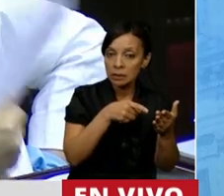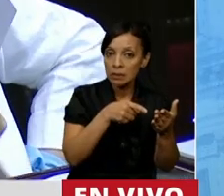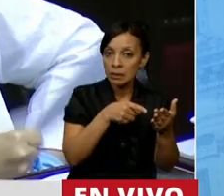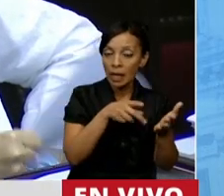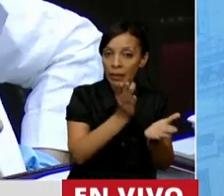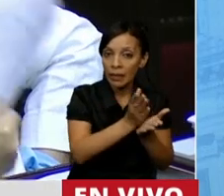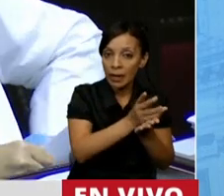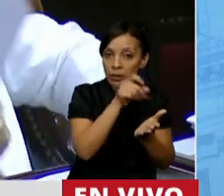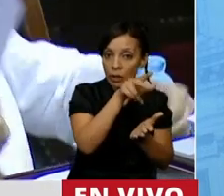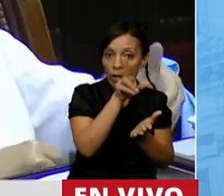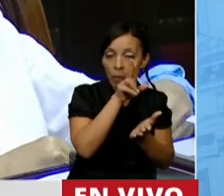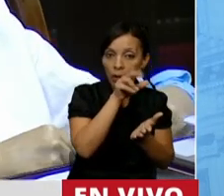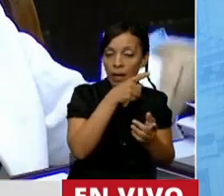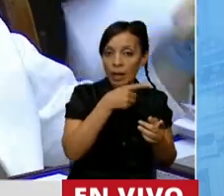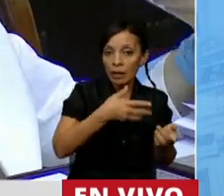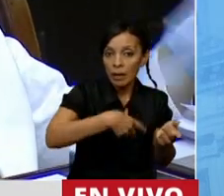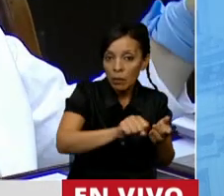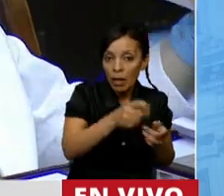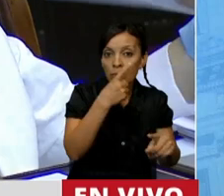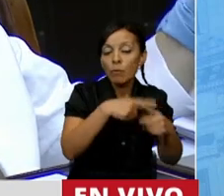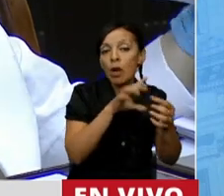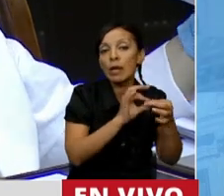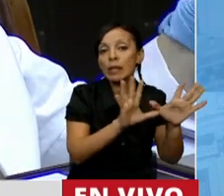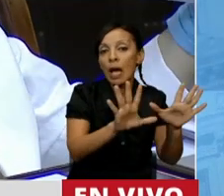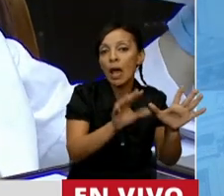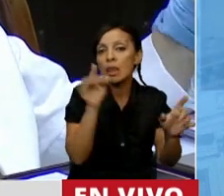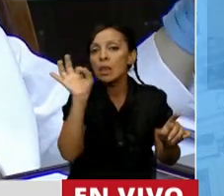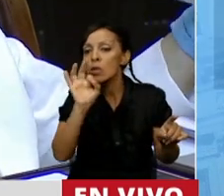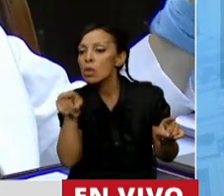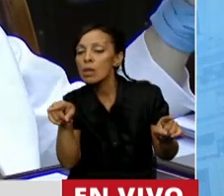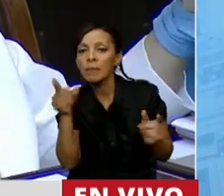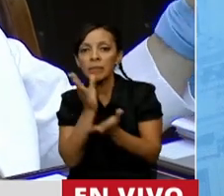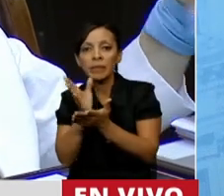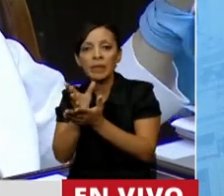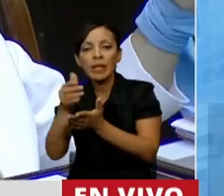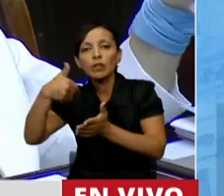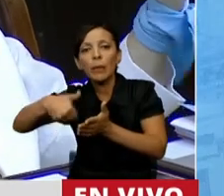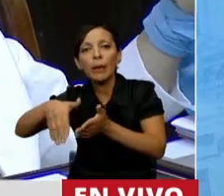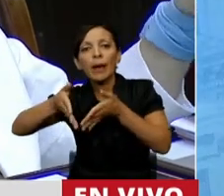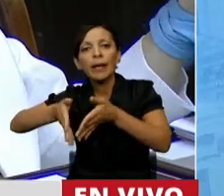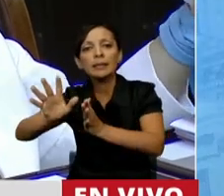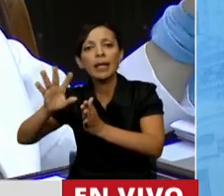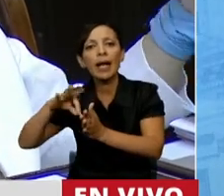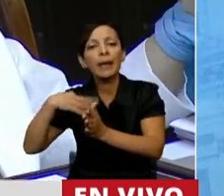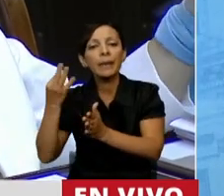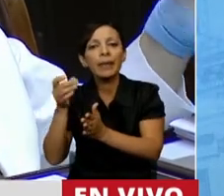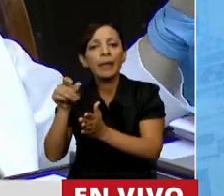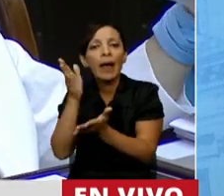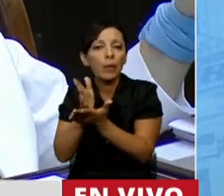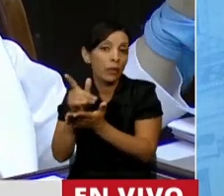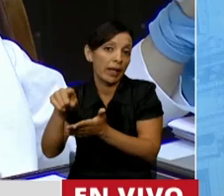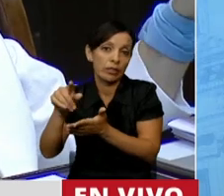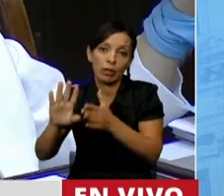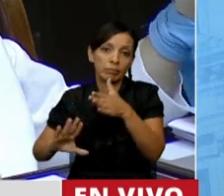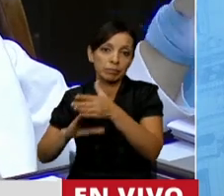de abortar de la mujer por su libertad o bien el derecho a nacer, el derecho a la vida, que es un derecho